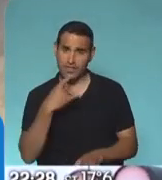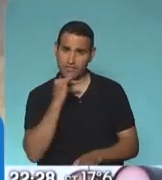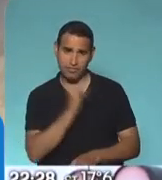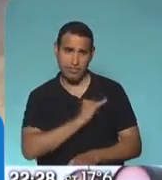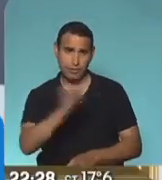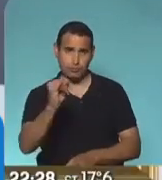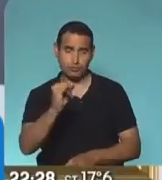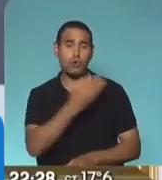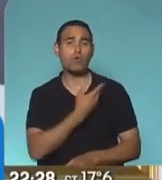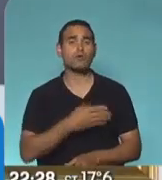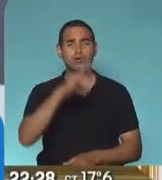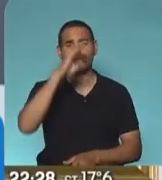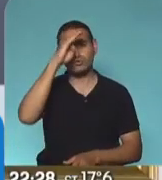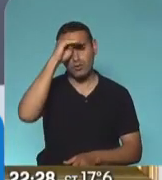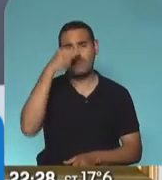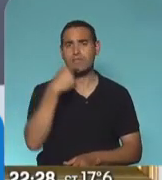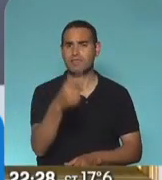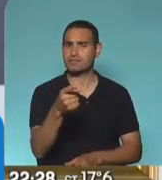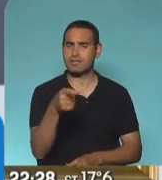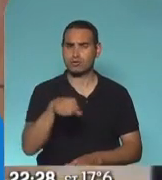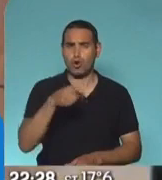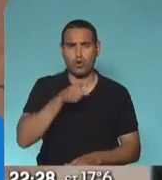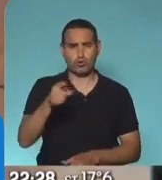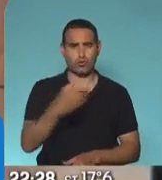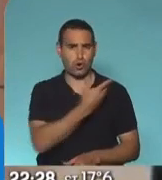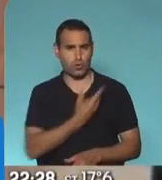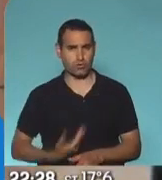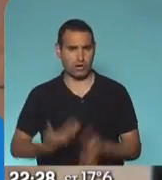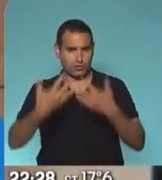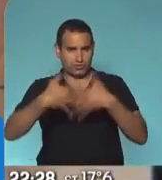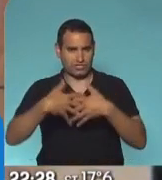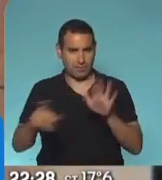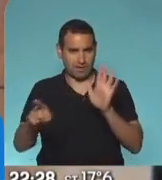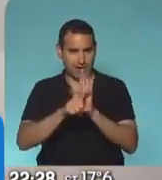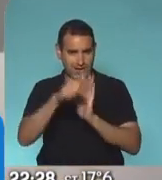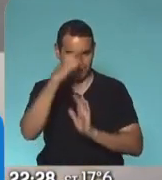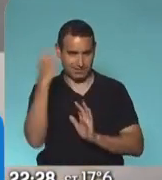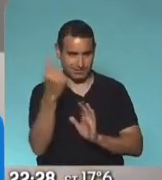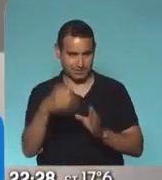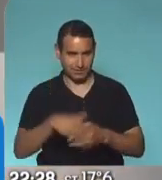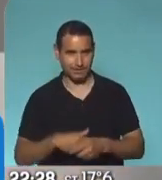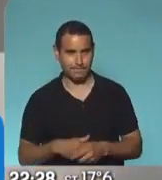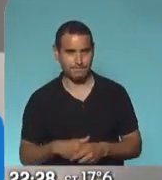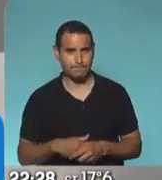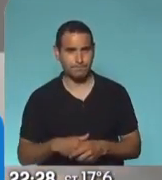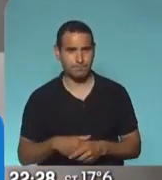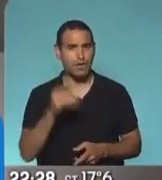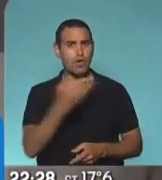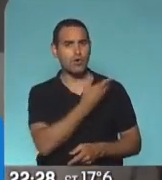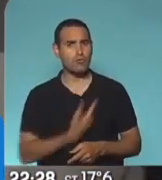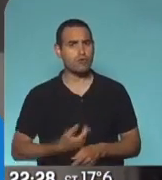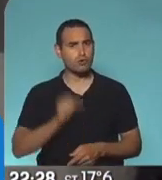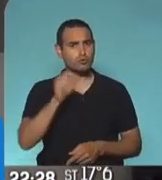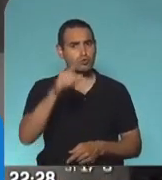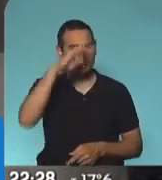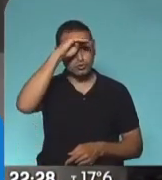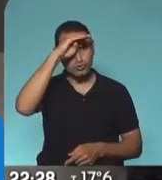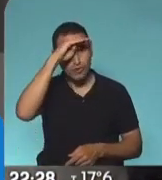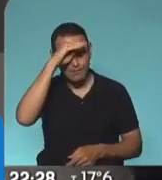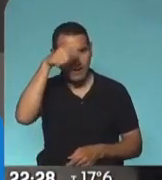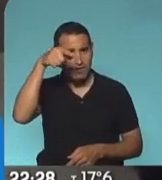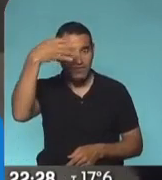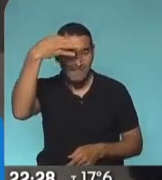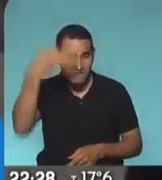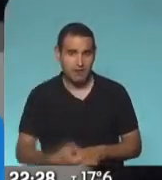gobierno de Trump por amenazar y erosionar el sistema de leyes internacionales. This administration constitutes a